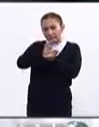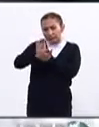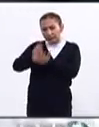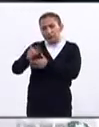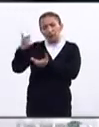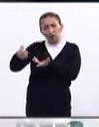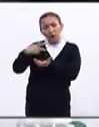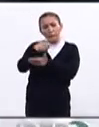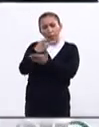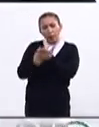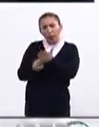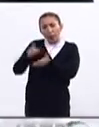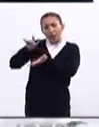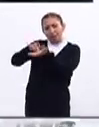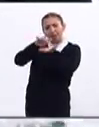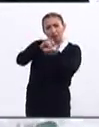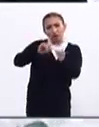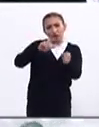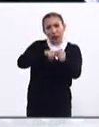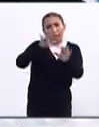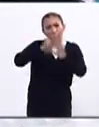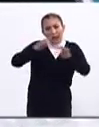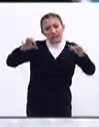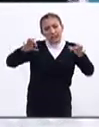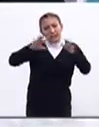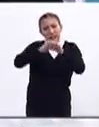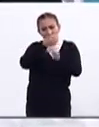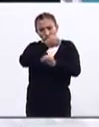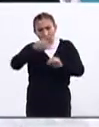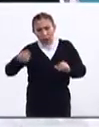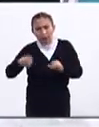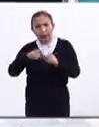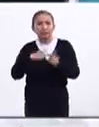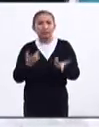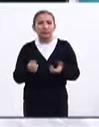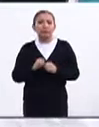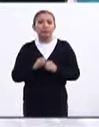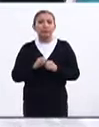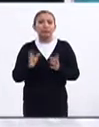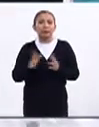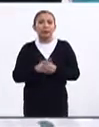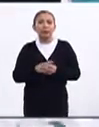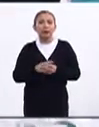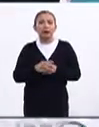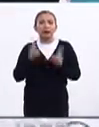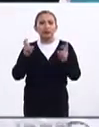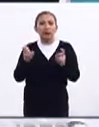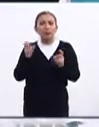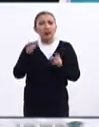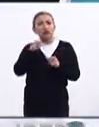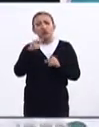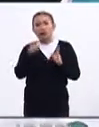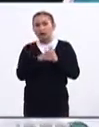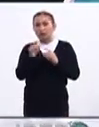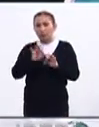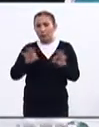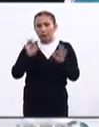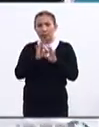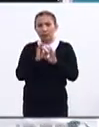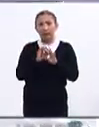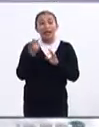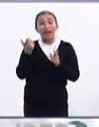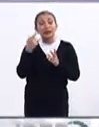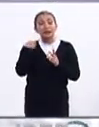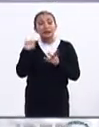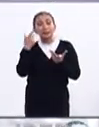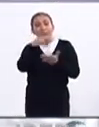una política social más articulada, por supuesto el tema del cambio climático y un tema que a mí me parece fundamental, que